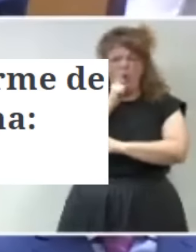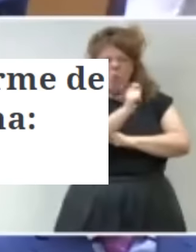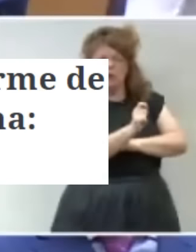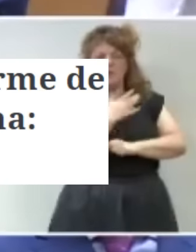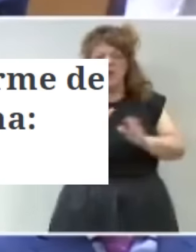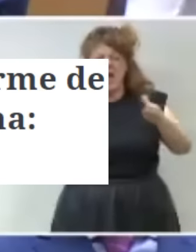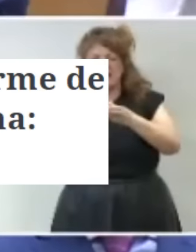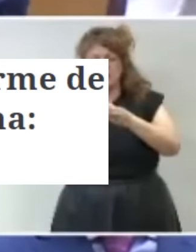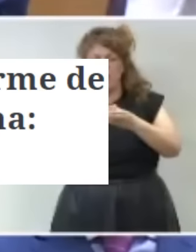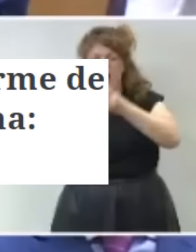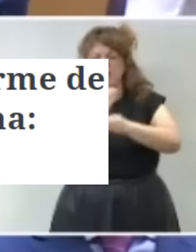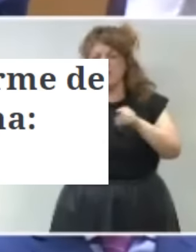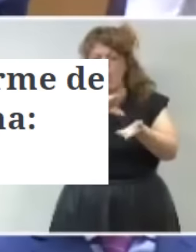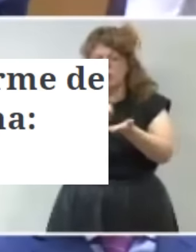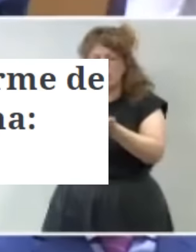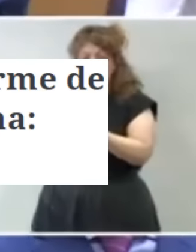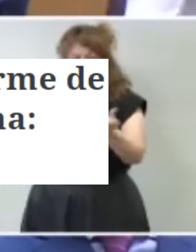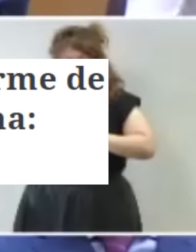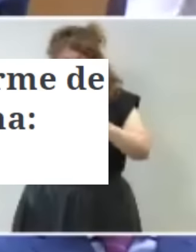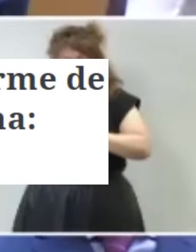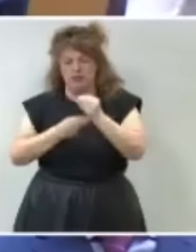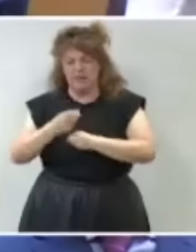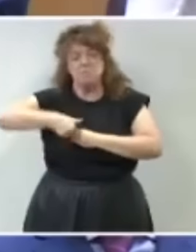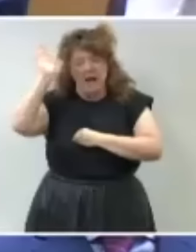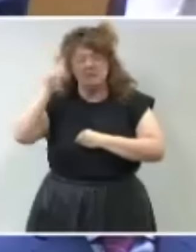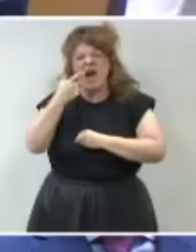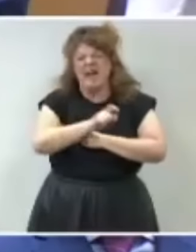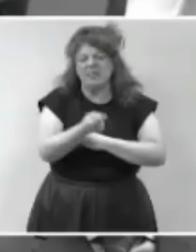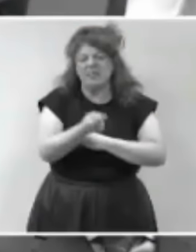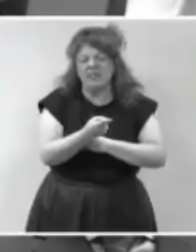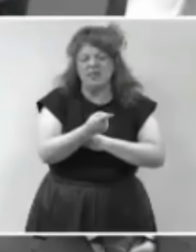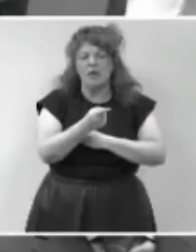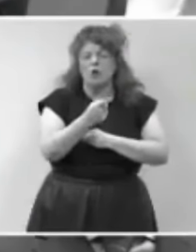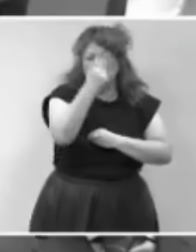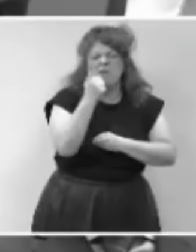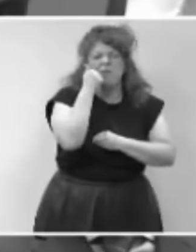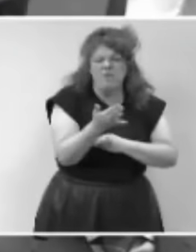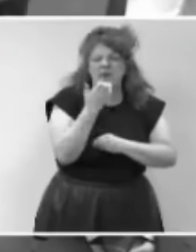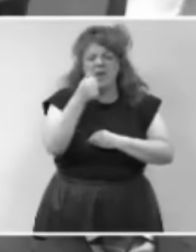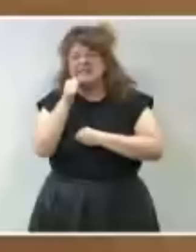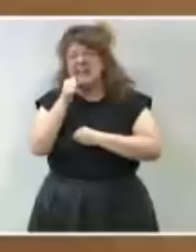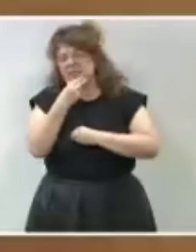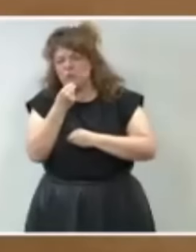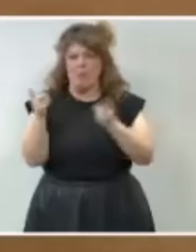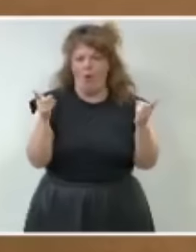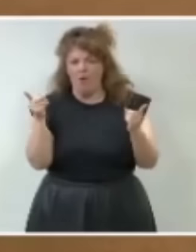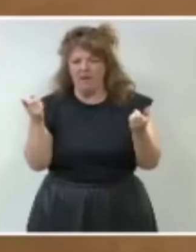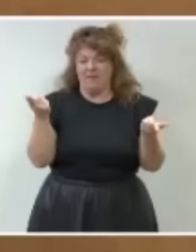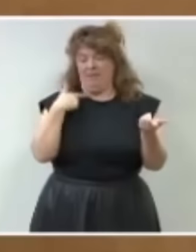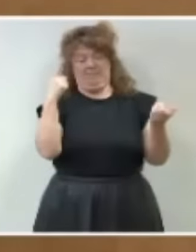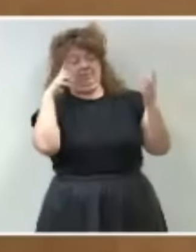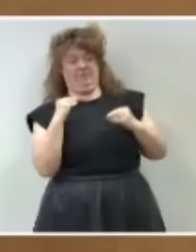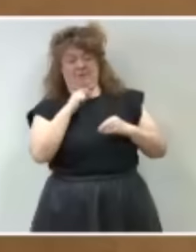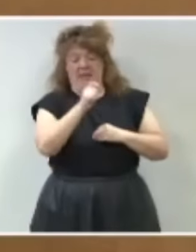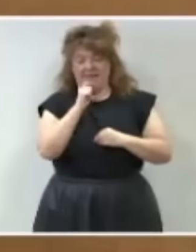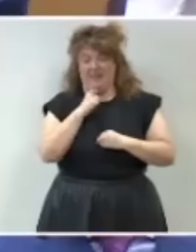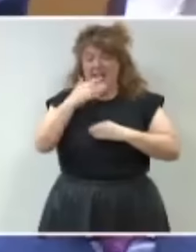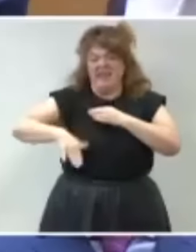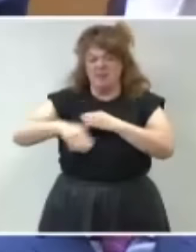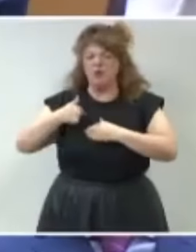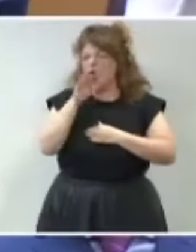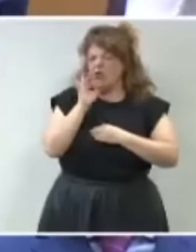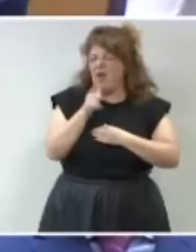explicó que su equipo se dedica a hacer un recopilatorio de los insultos que le hacen. Que es más, que a veces hay gente que incluso le dice a usted que es feo mientras que Sánchez es guapo. Claro, la perplejidad del entrevistador no tenía límites, yo